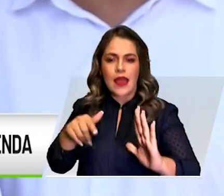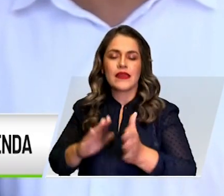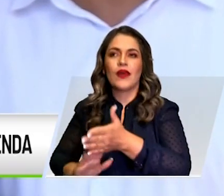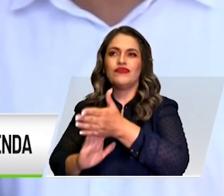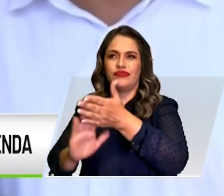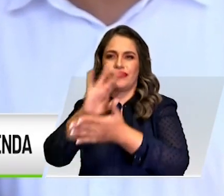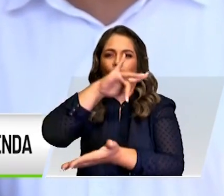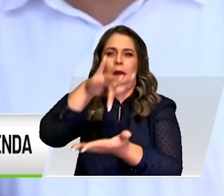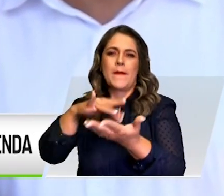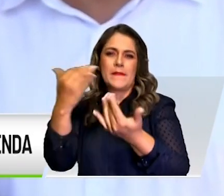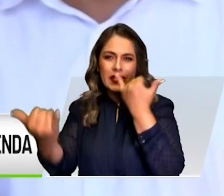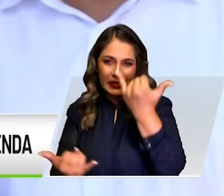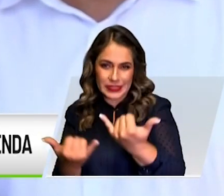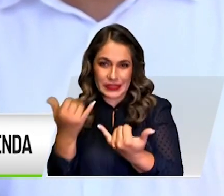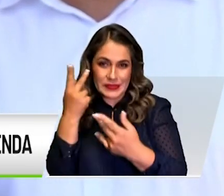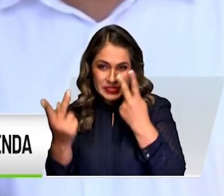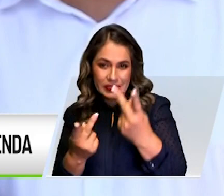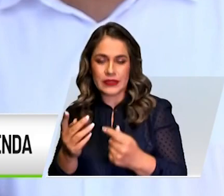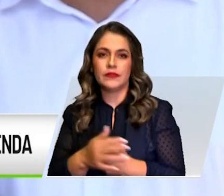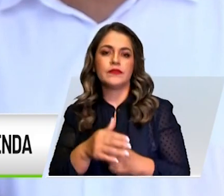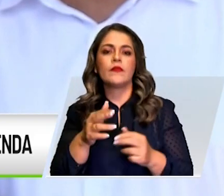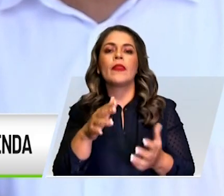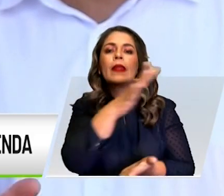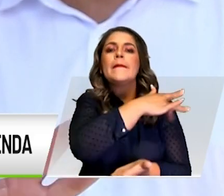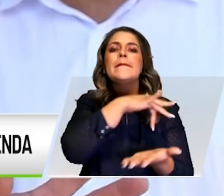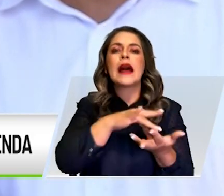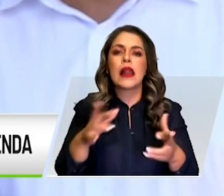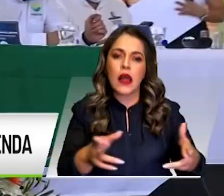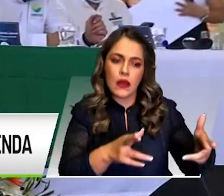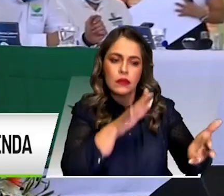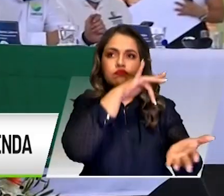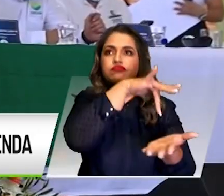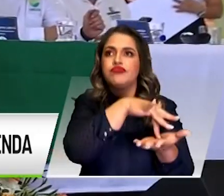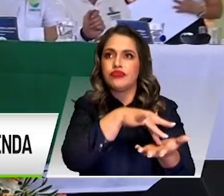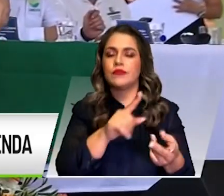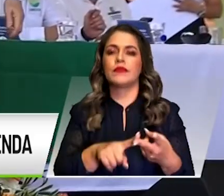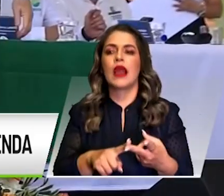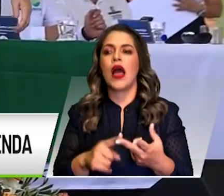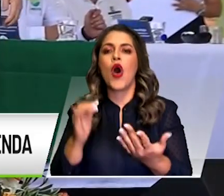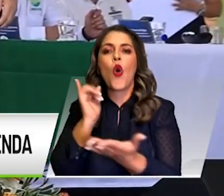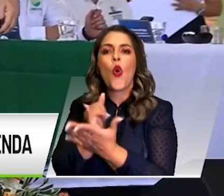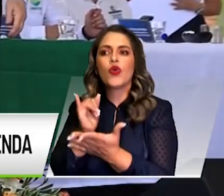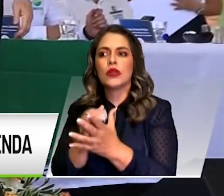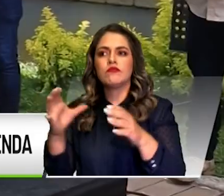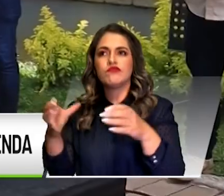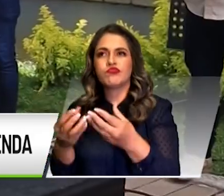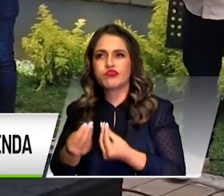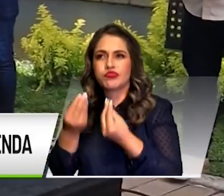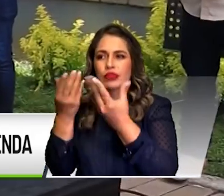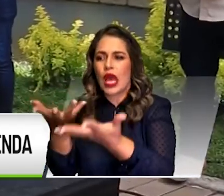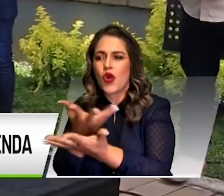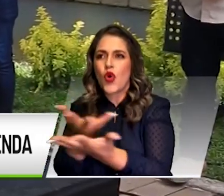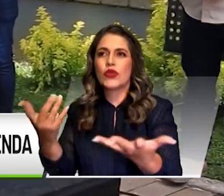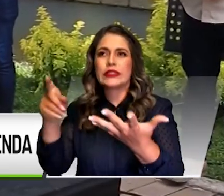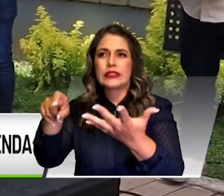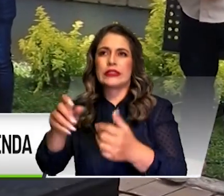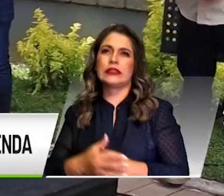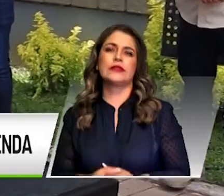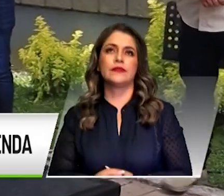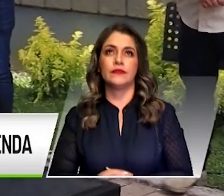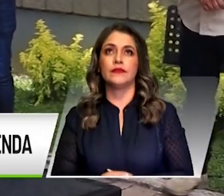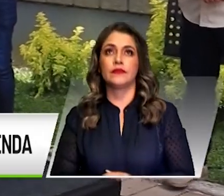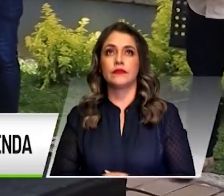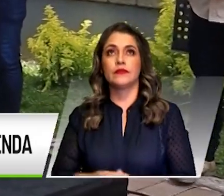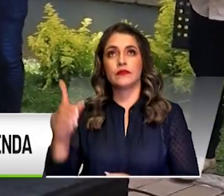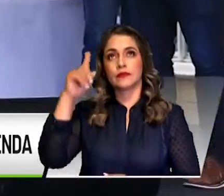parques del río hemos entregado herramientas a las juntas de acción comunal el gobernador encargado luis fernando